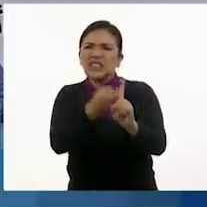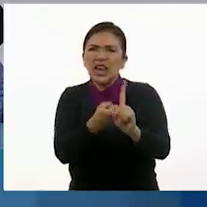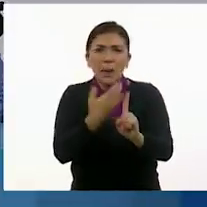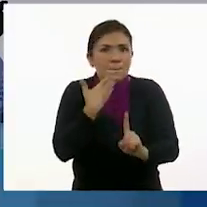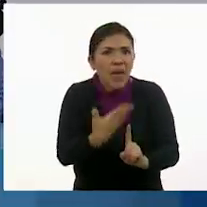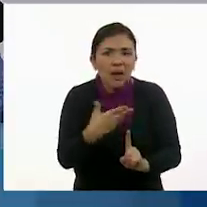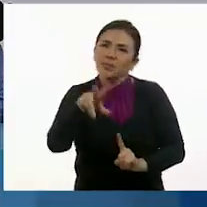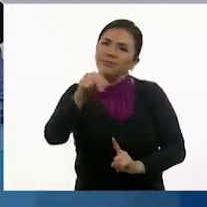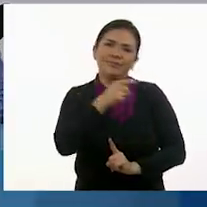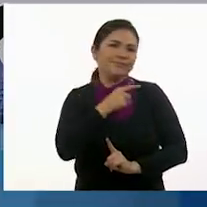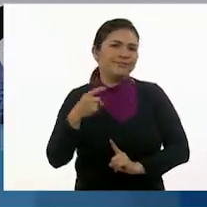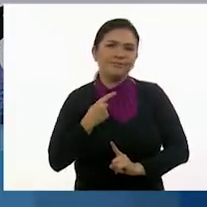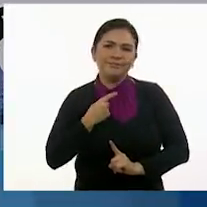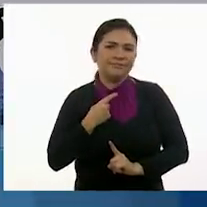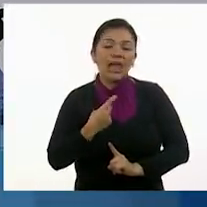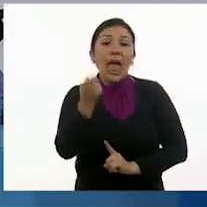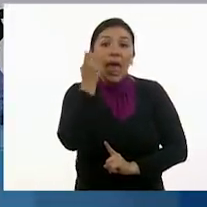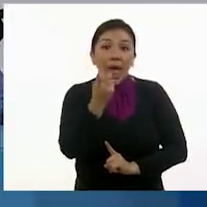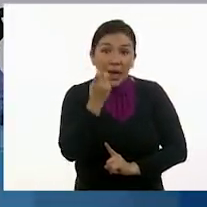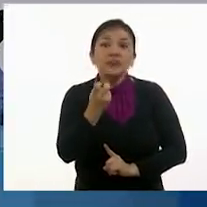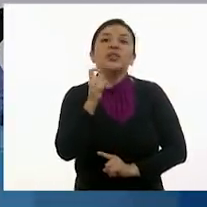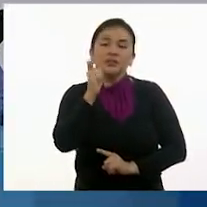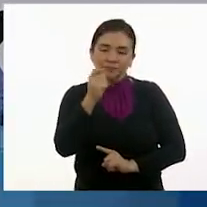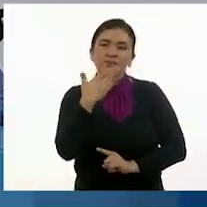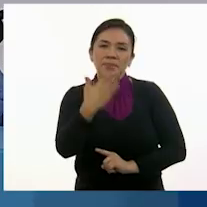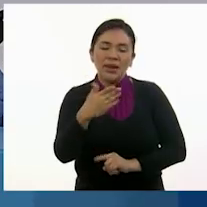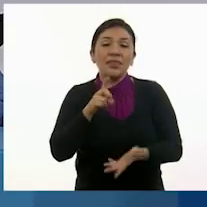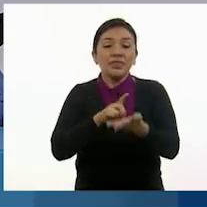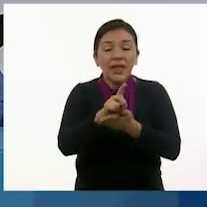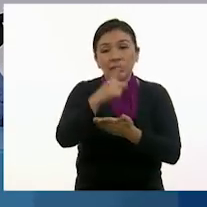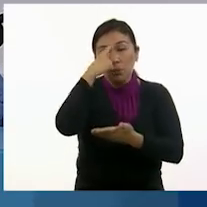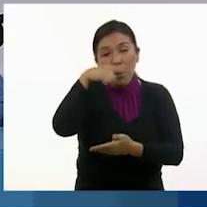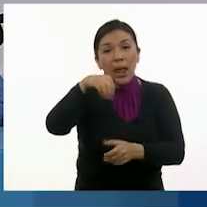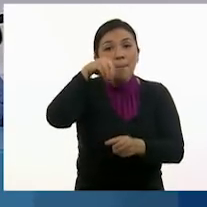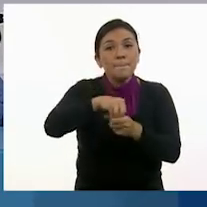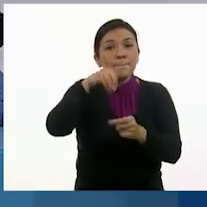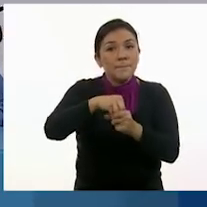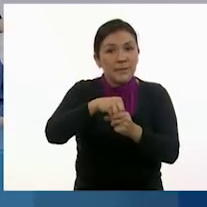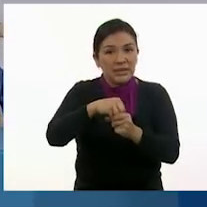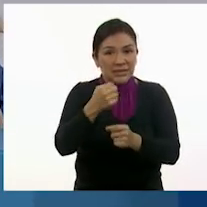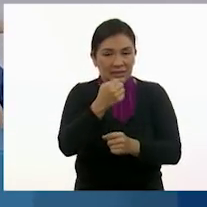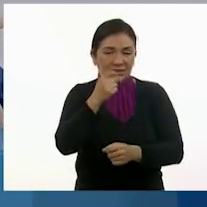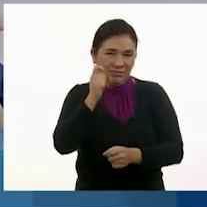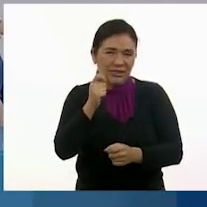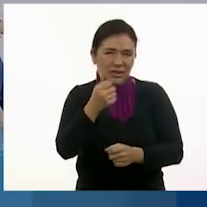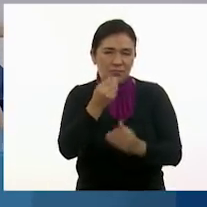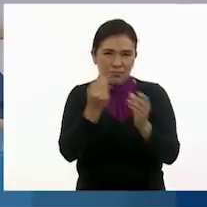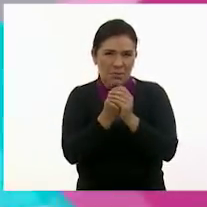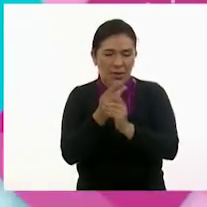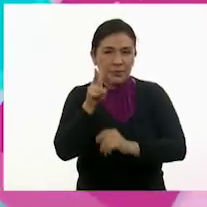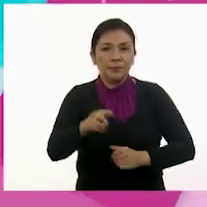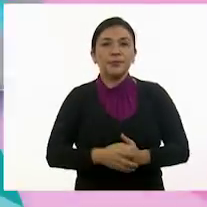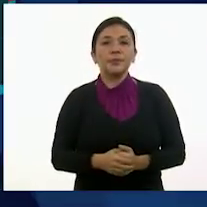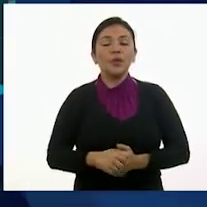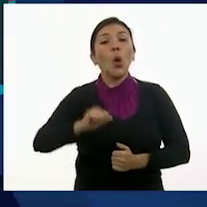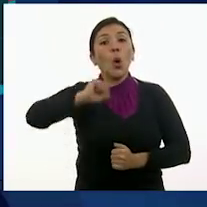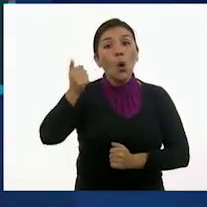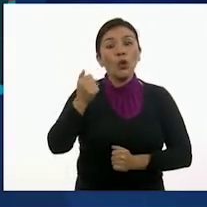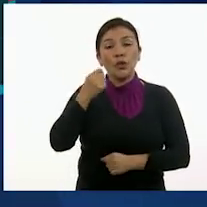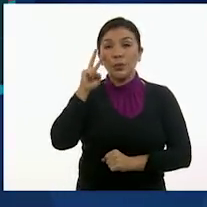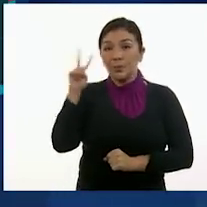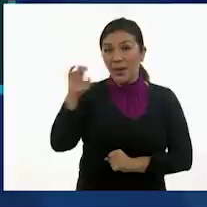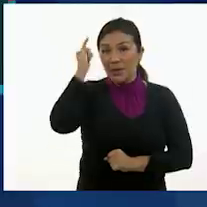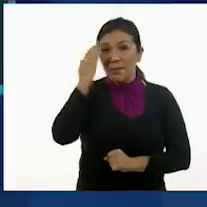redes sociales. Entonces, esta es correcta, el derecho a la privacidad. Y vamos con nuestra siguiente imagen.